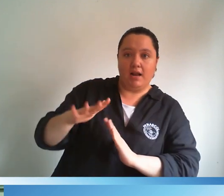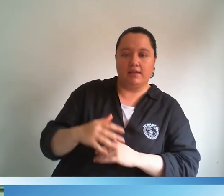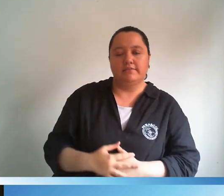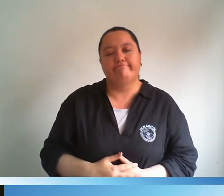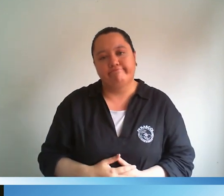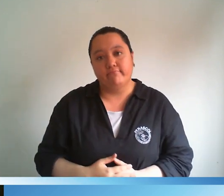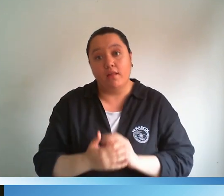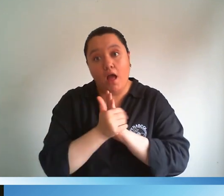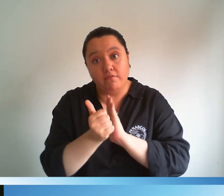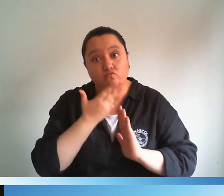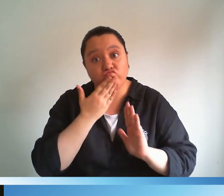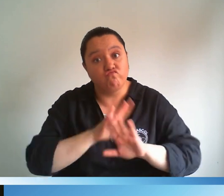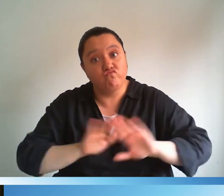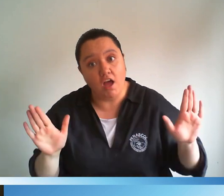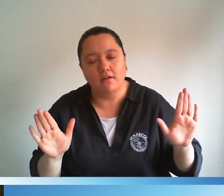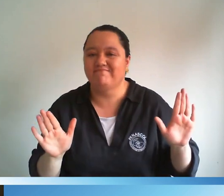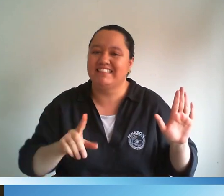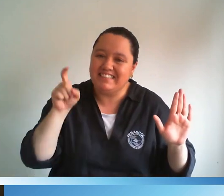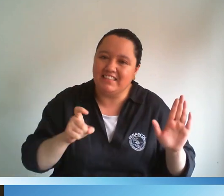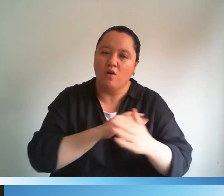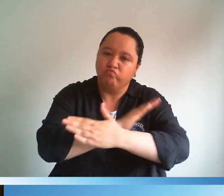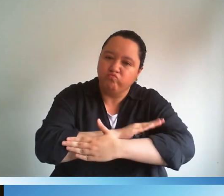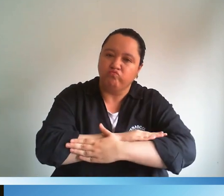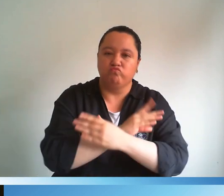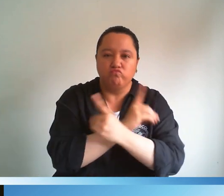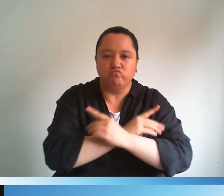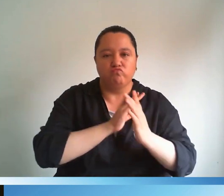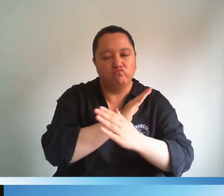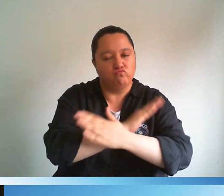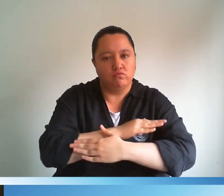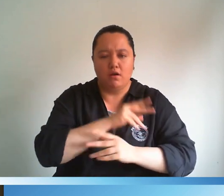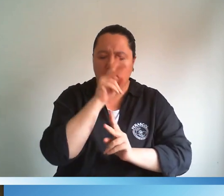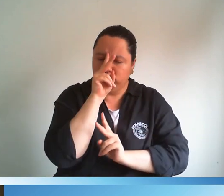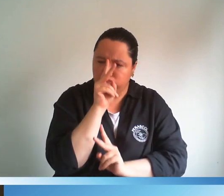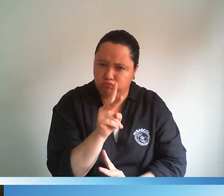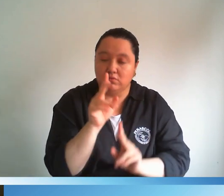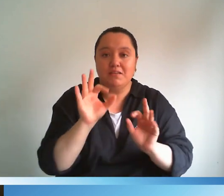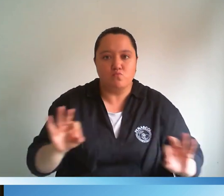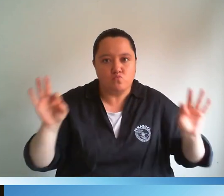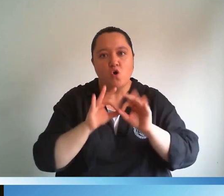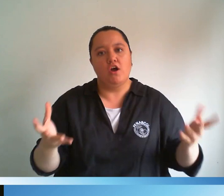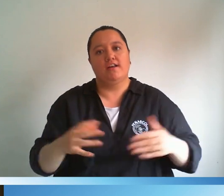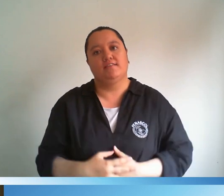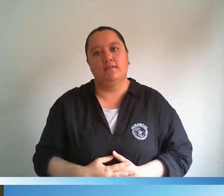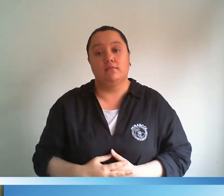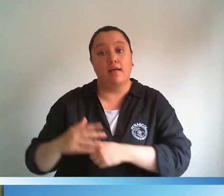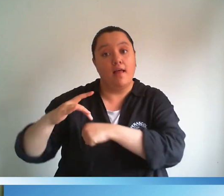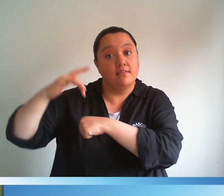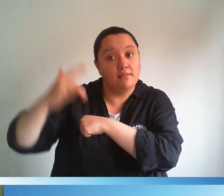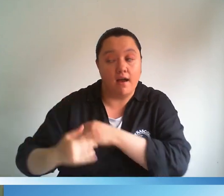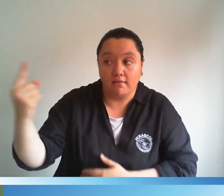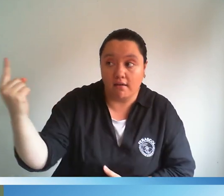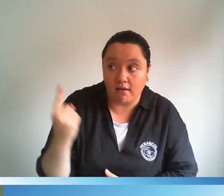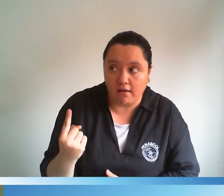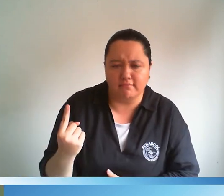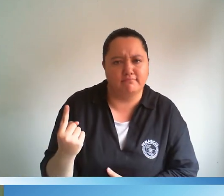talento. Tener talento no es suficiente. Es necesario ser disciplinado. Irrespetuoso. Y si